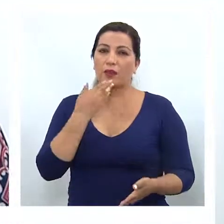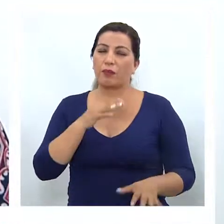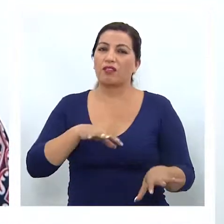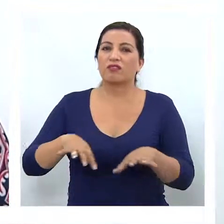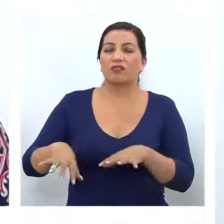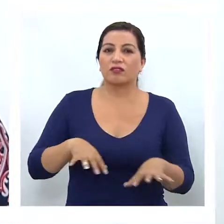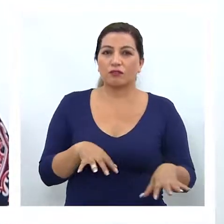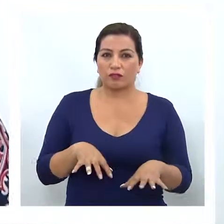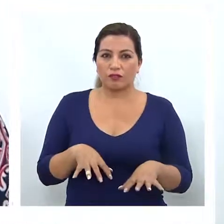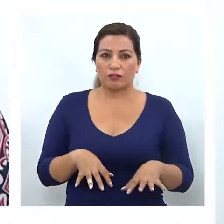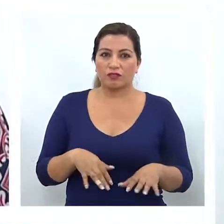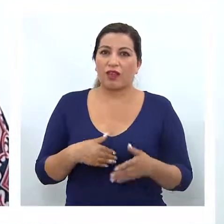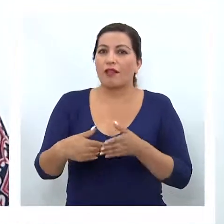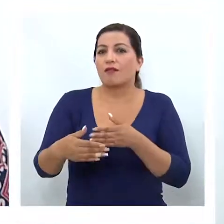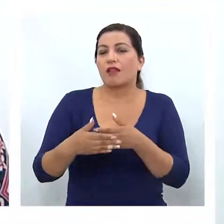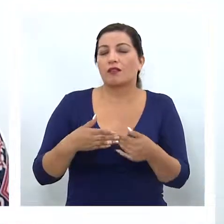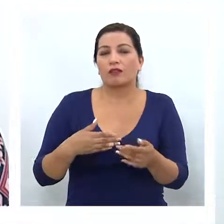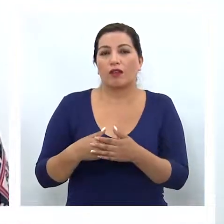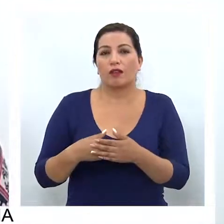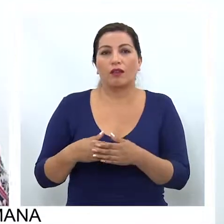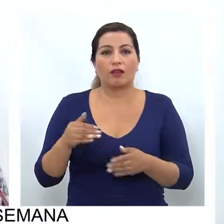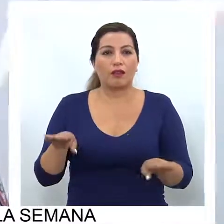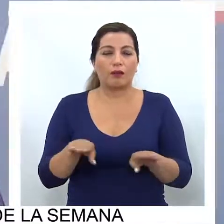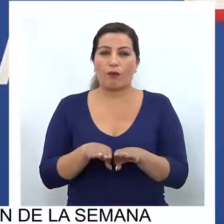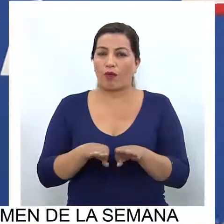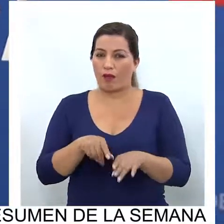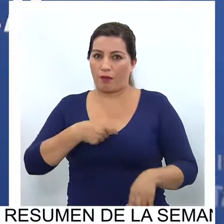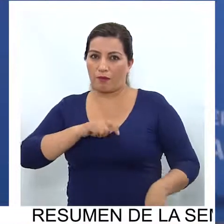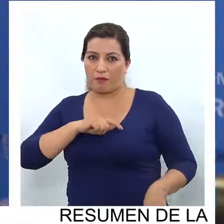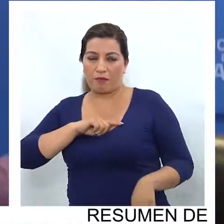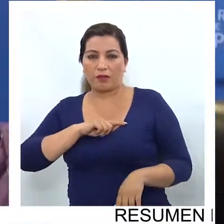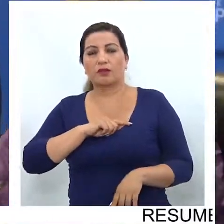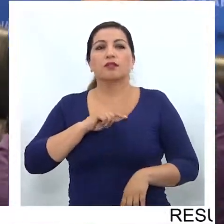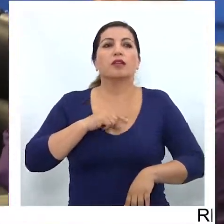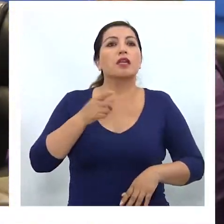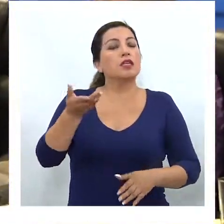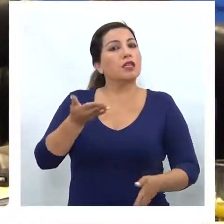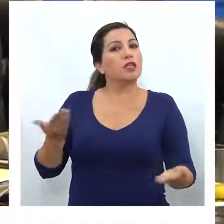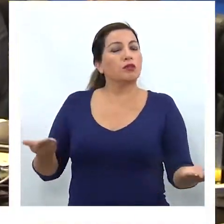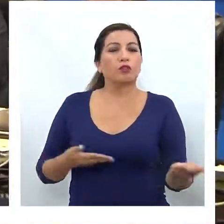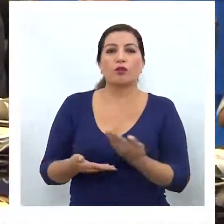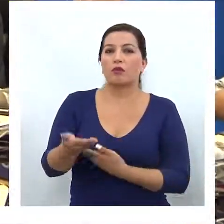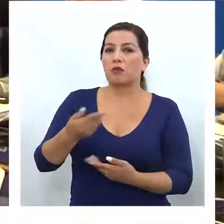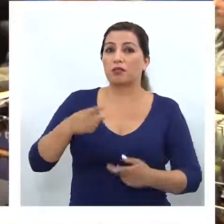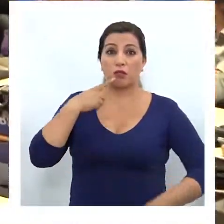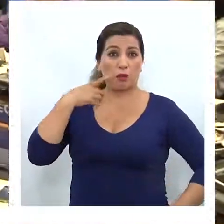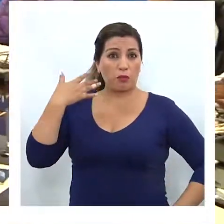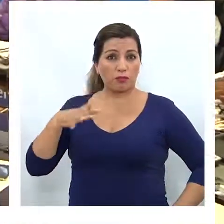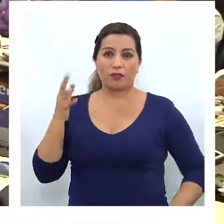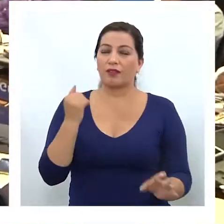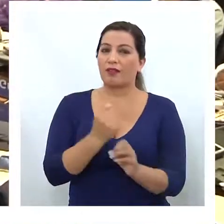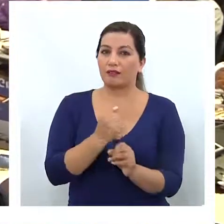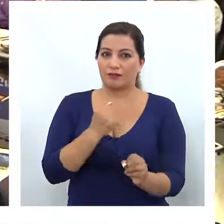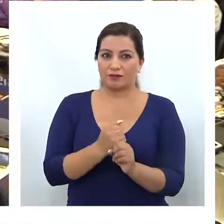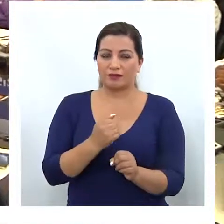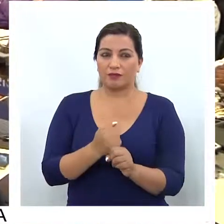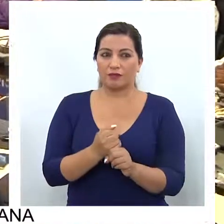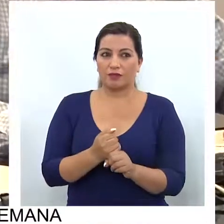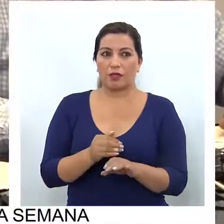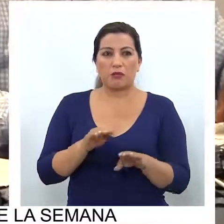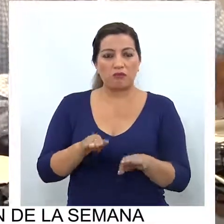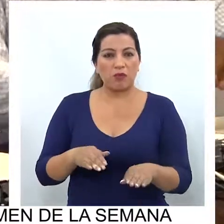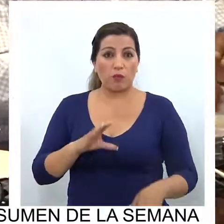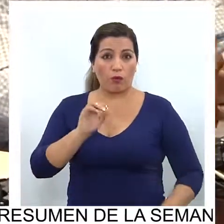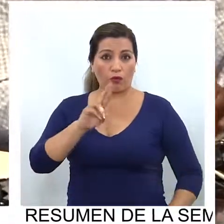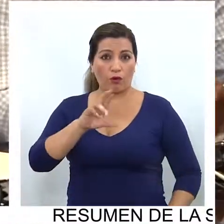cosas, recursos naturales muy similares con la región de Asturias. Aunque compartiendo la importancia de este tipo de gestiones, desde